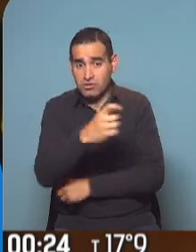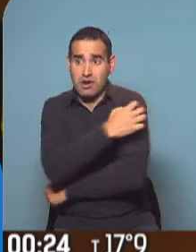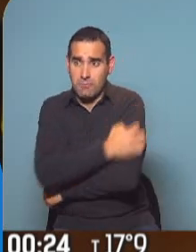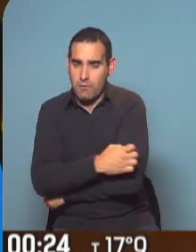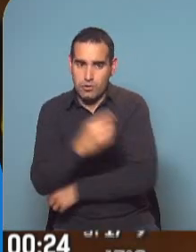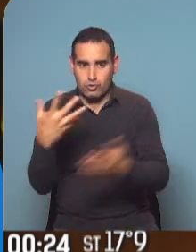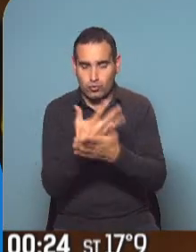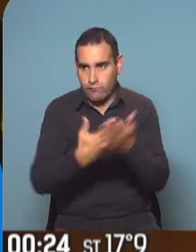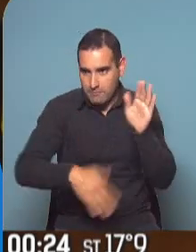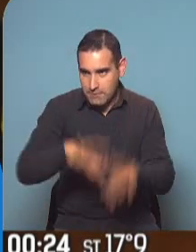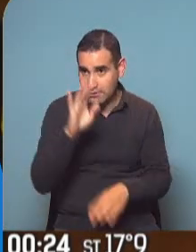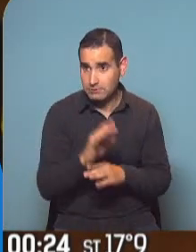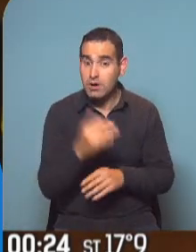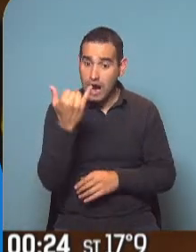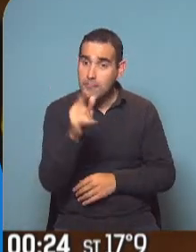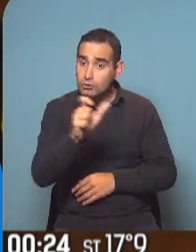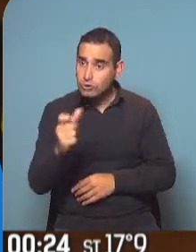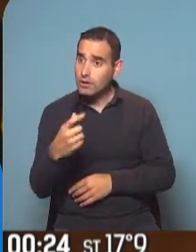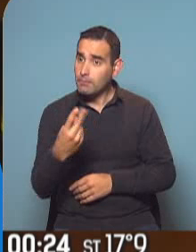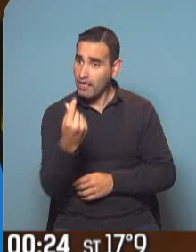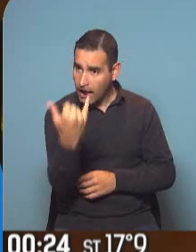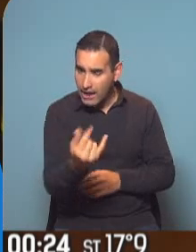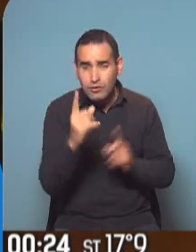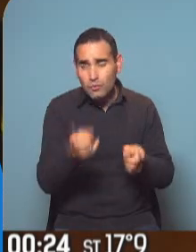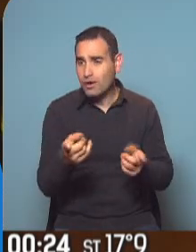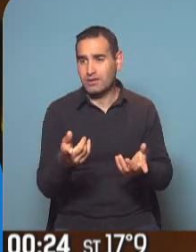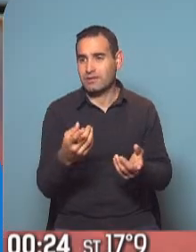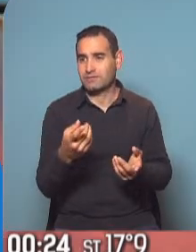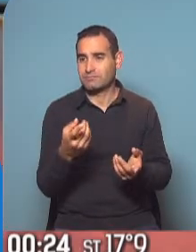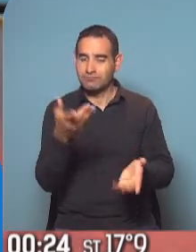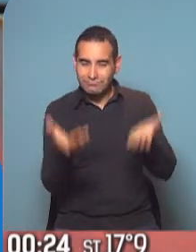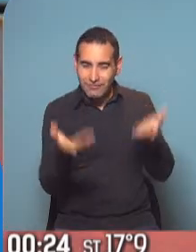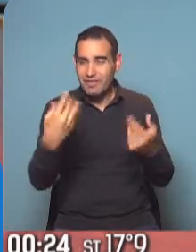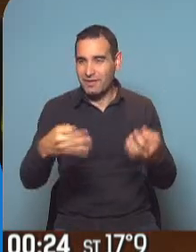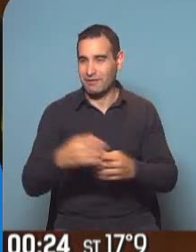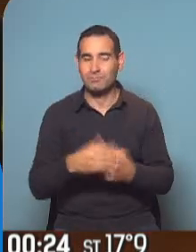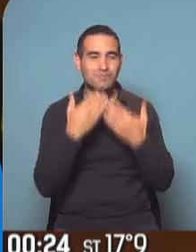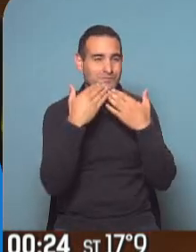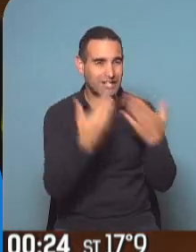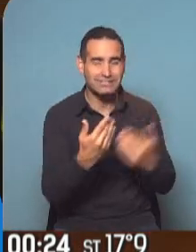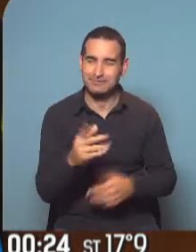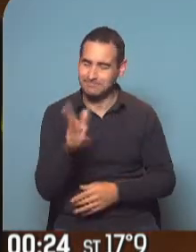tienen o tienen mucho, tienen que ceder, porque si no se hunde todo. Muchas gracias. No, de nada. Muchas gracias.